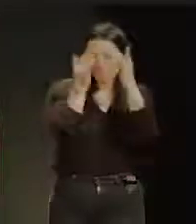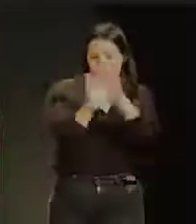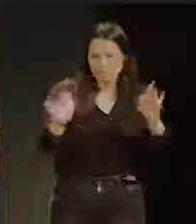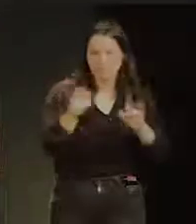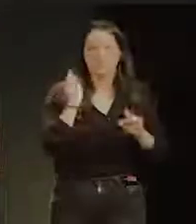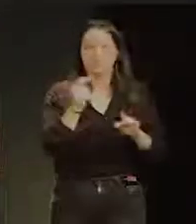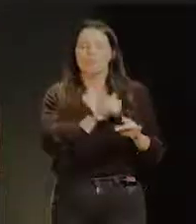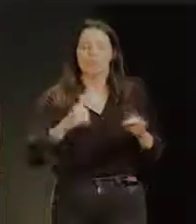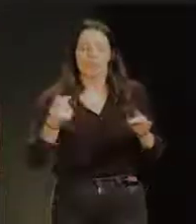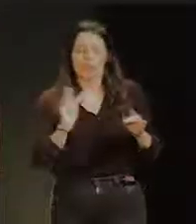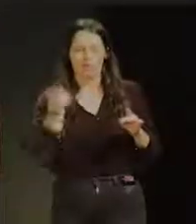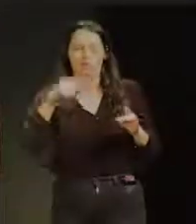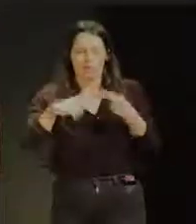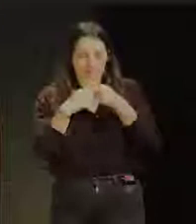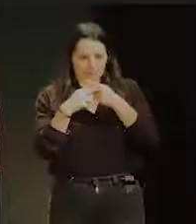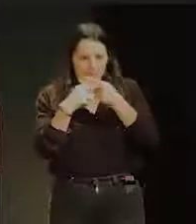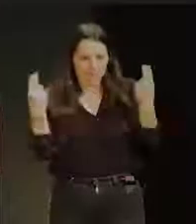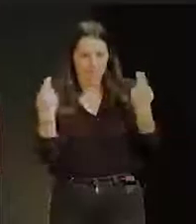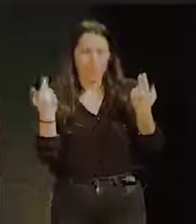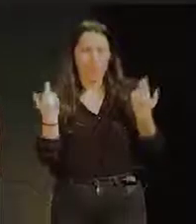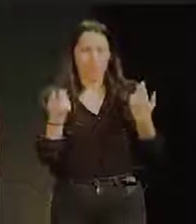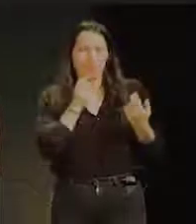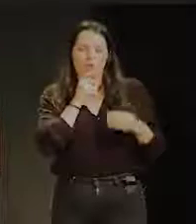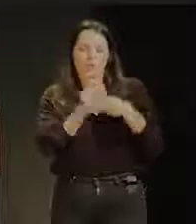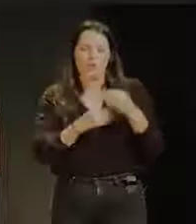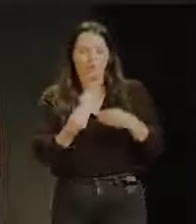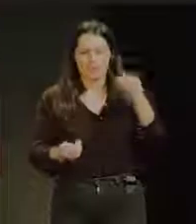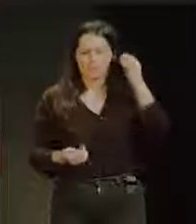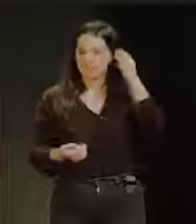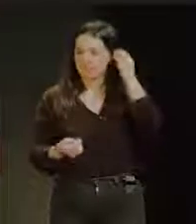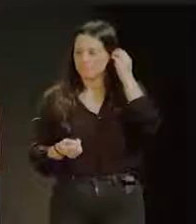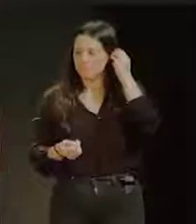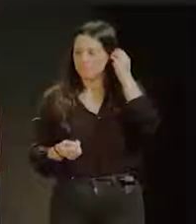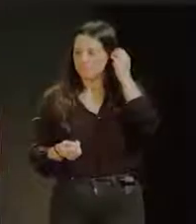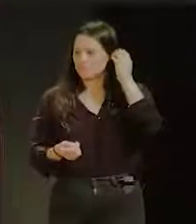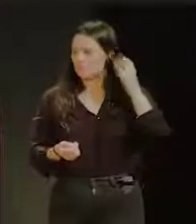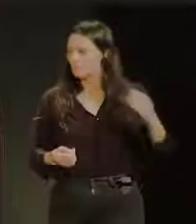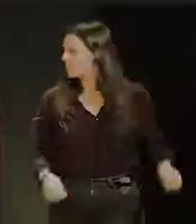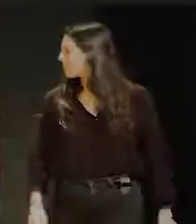privado con locales? El trabajo de incidencia política que hacéis.